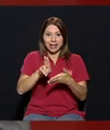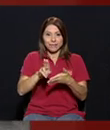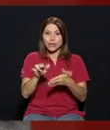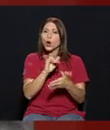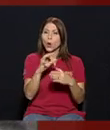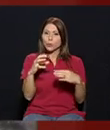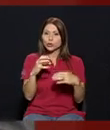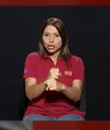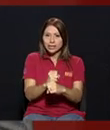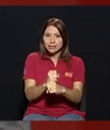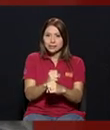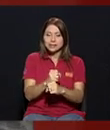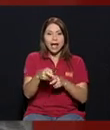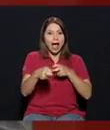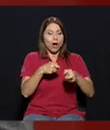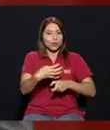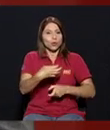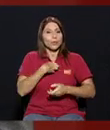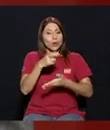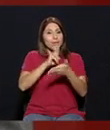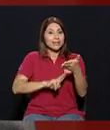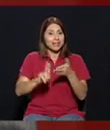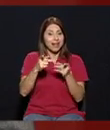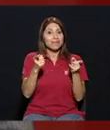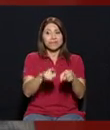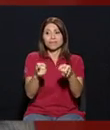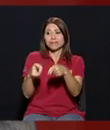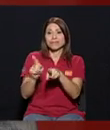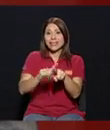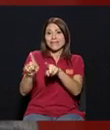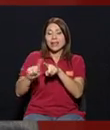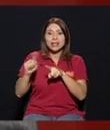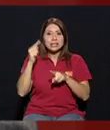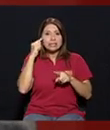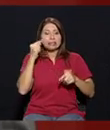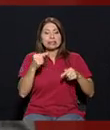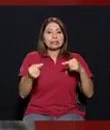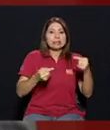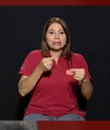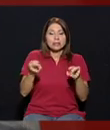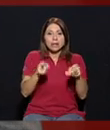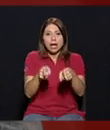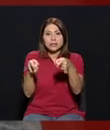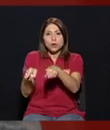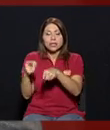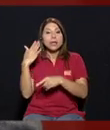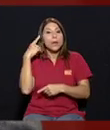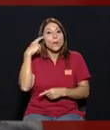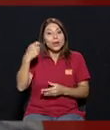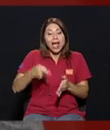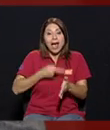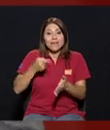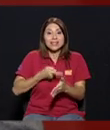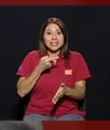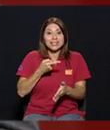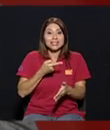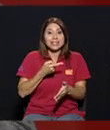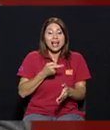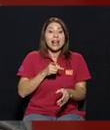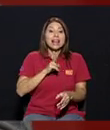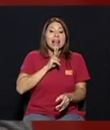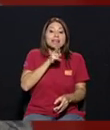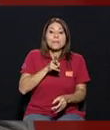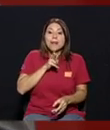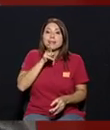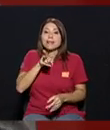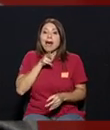Y en síntesis, la autonomía universitaria genera muchas reacciones, porque a veces las verdades tienen